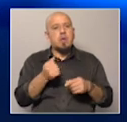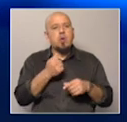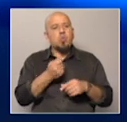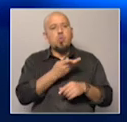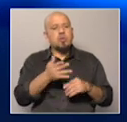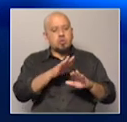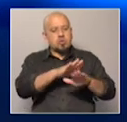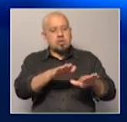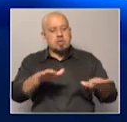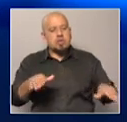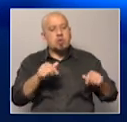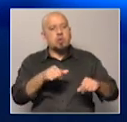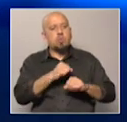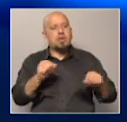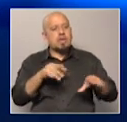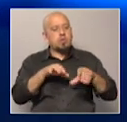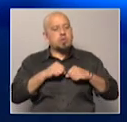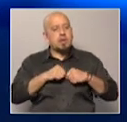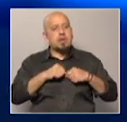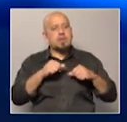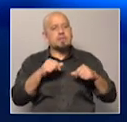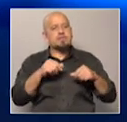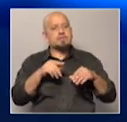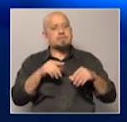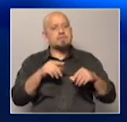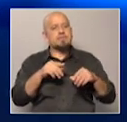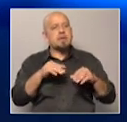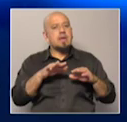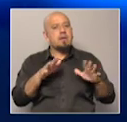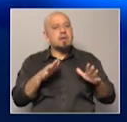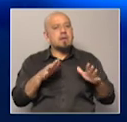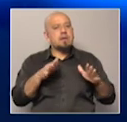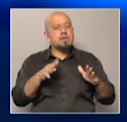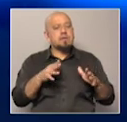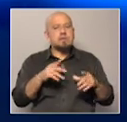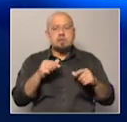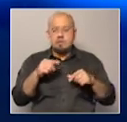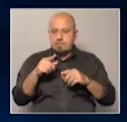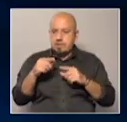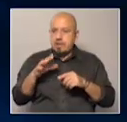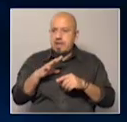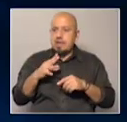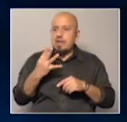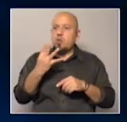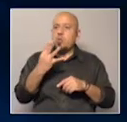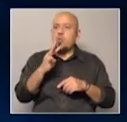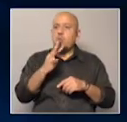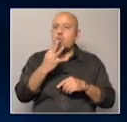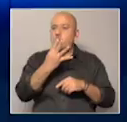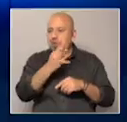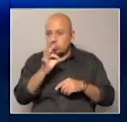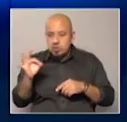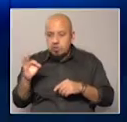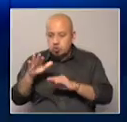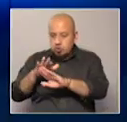están en situación de adoptar que no son a veces recién nacidos, Rosina? Bueno, exactamente. Hay 400 niños